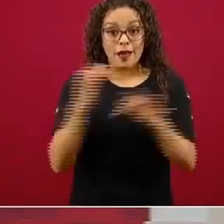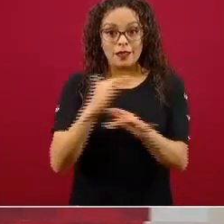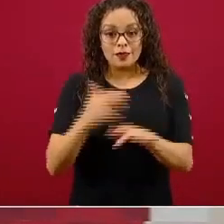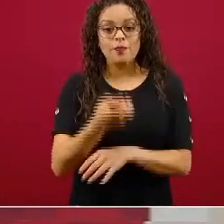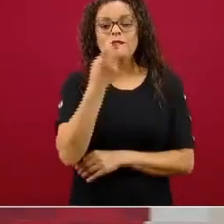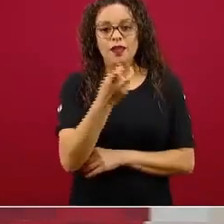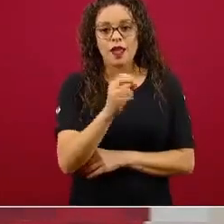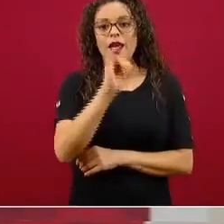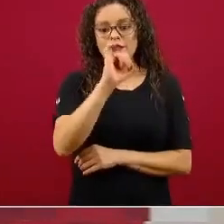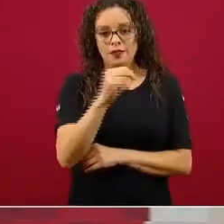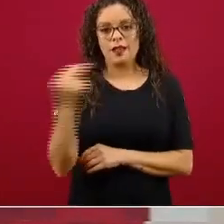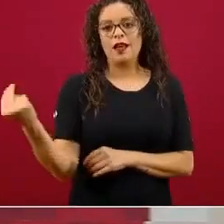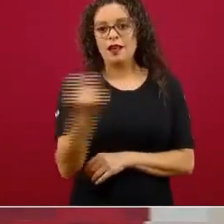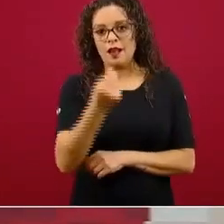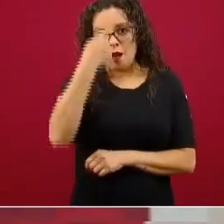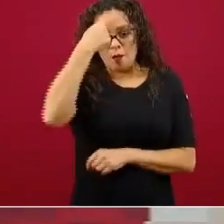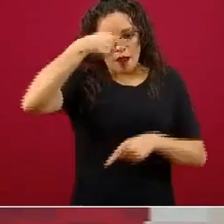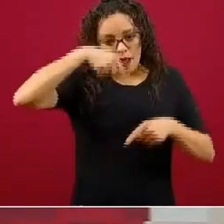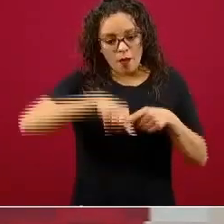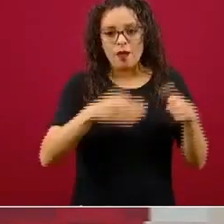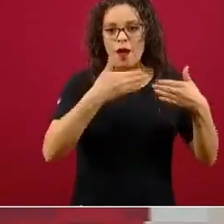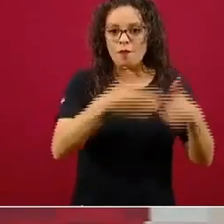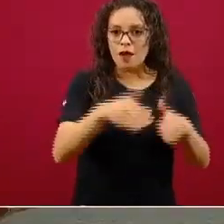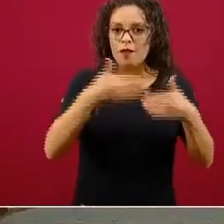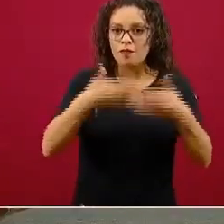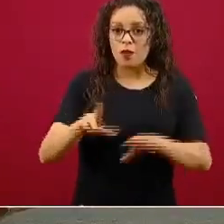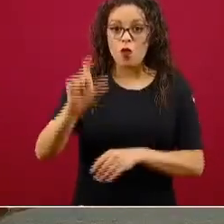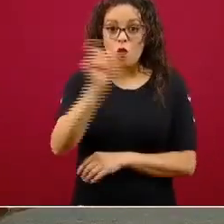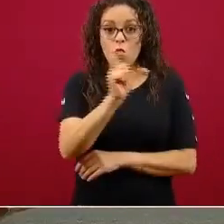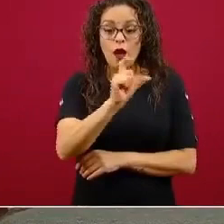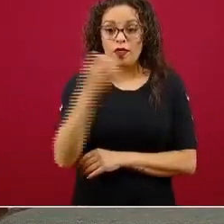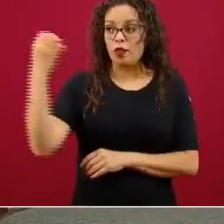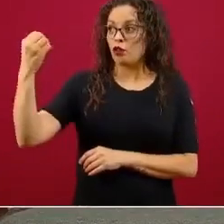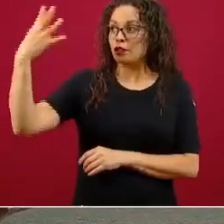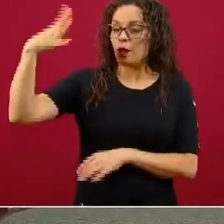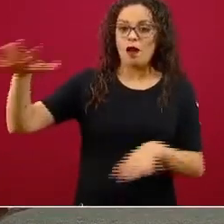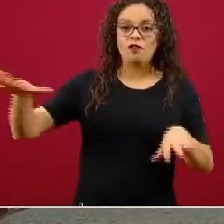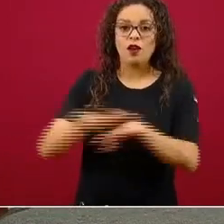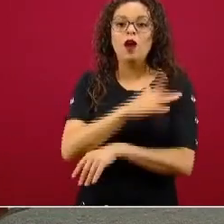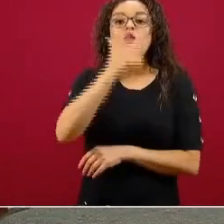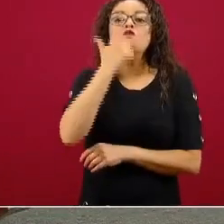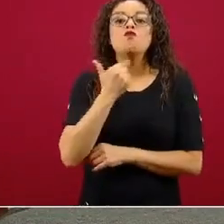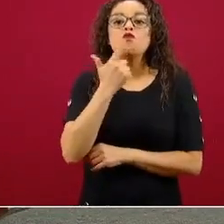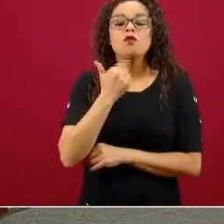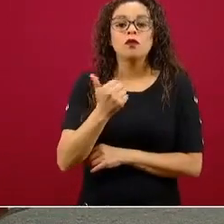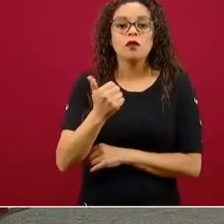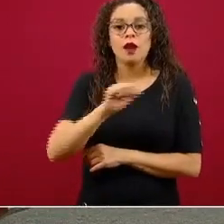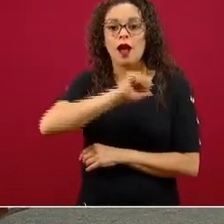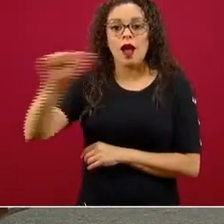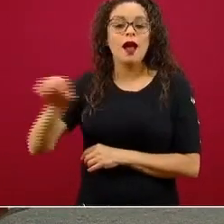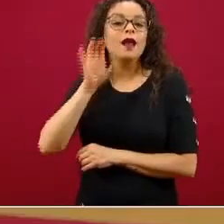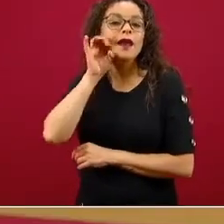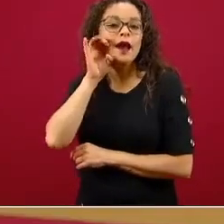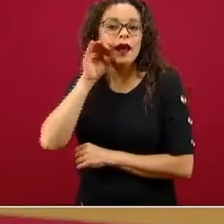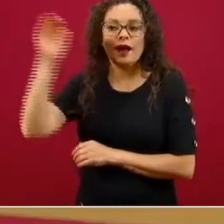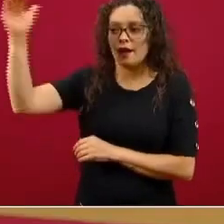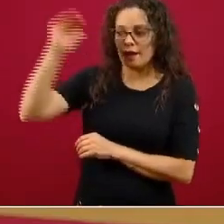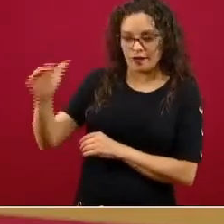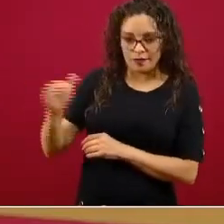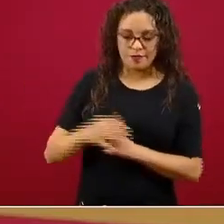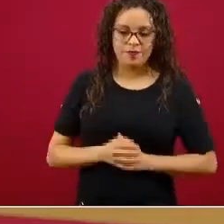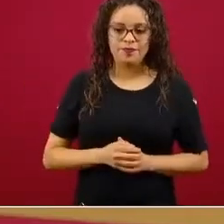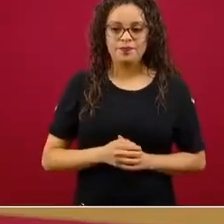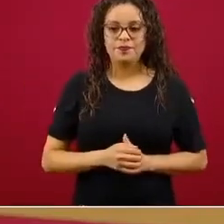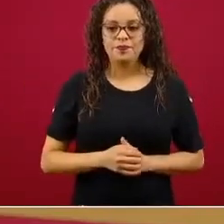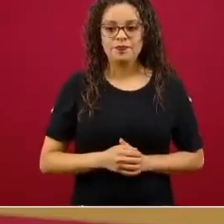preferente a empezar a abrir cuando el semáforo pasa de rojo a naranja y amarillo y en su momento a verde. Y la última que debería abrir